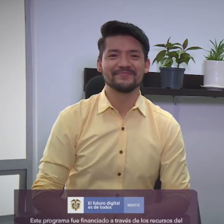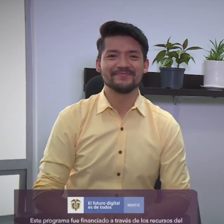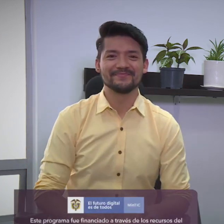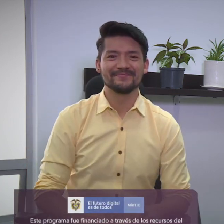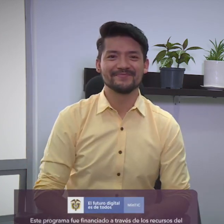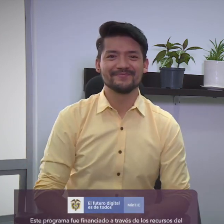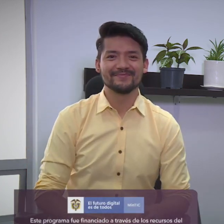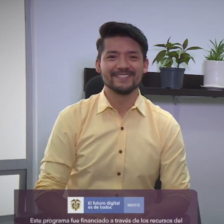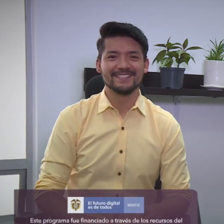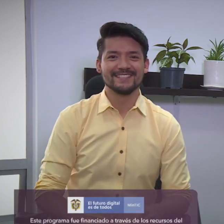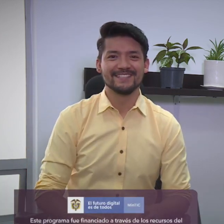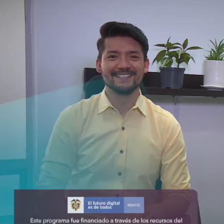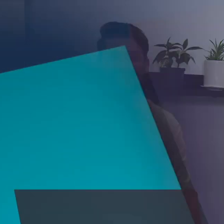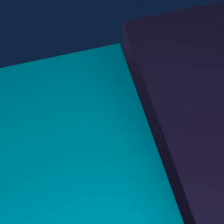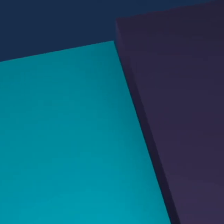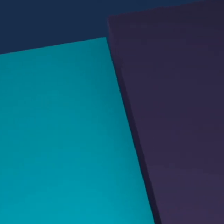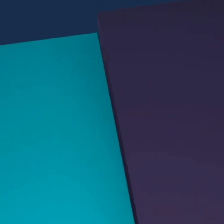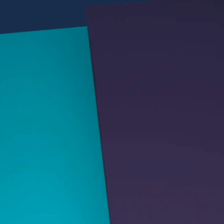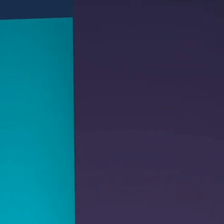pronto.